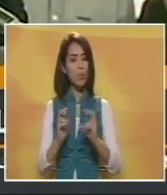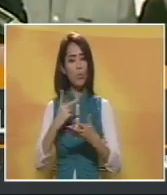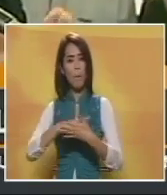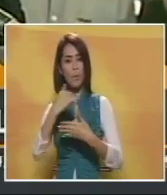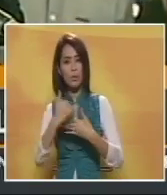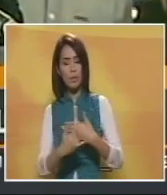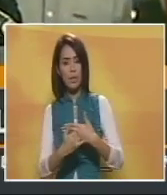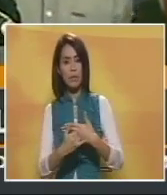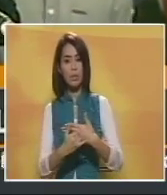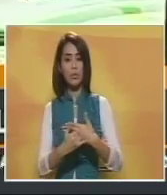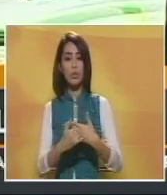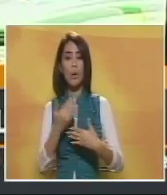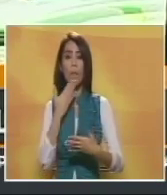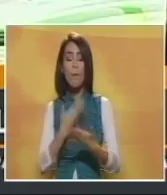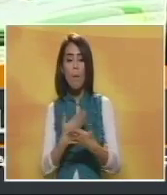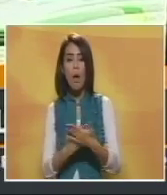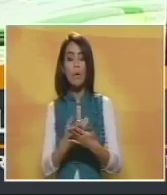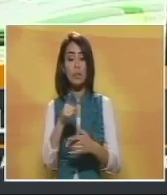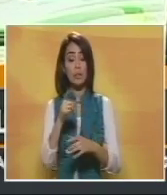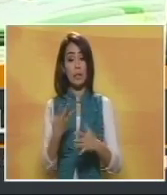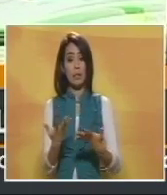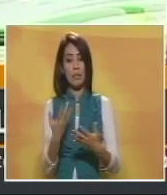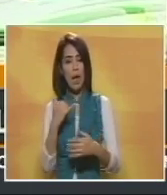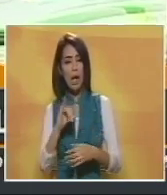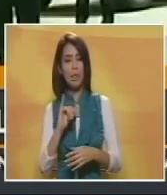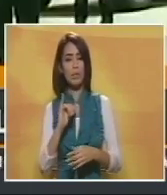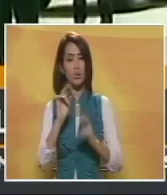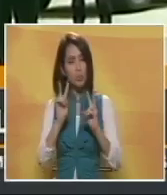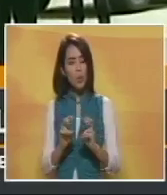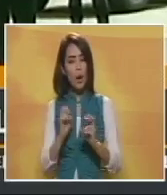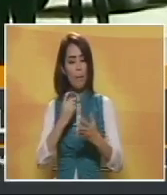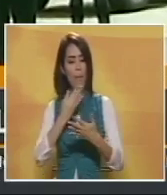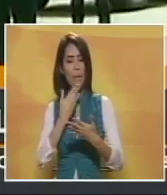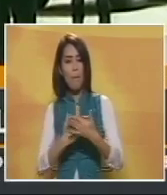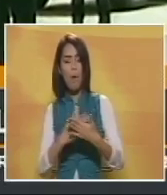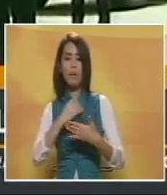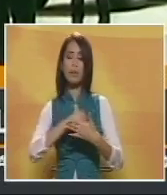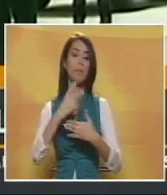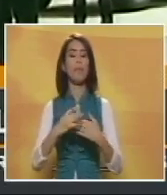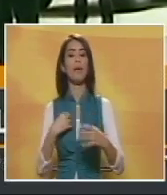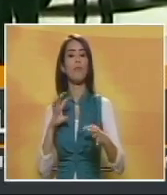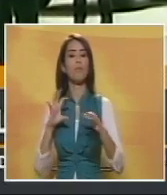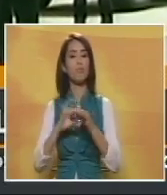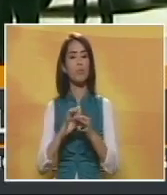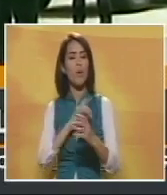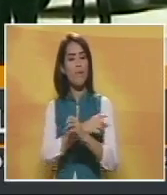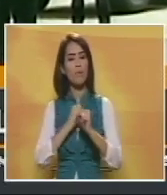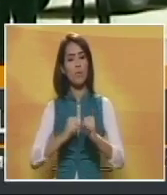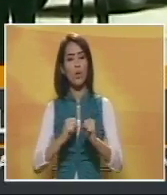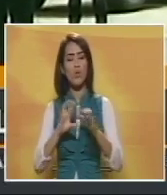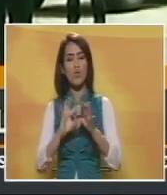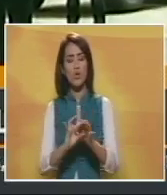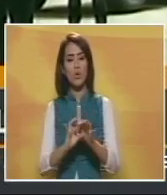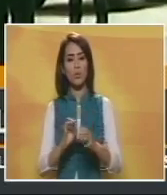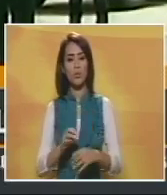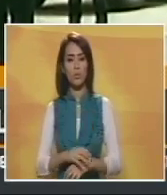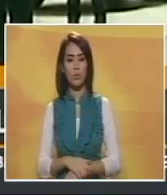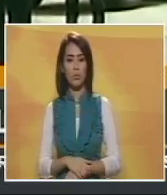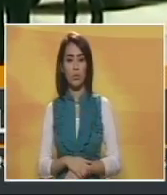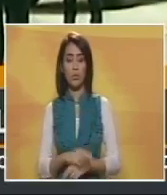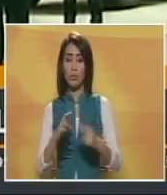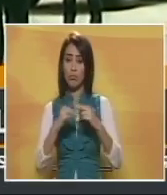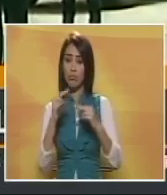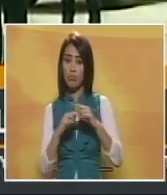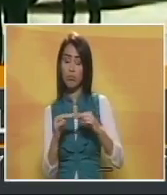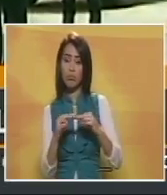proyectos, propuestas, y si allí surgió alguna nueva propuesta para fortalecer la Unión Latinoamericana en base a estructuras